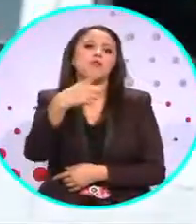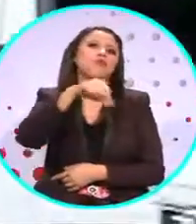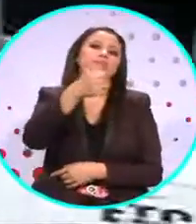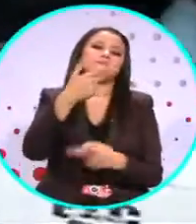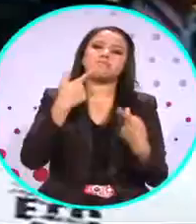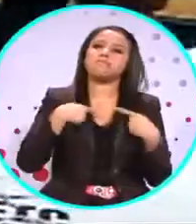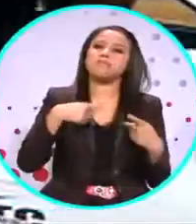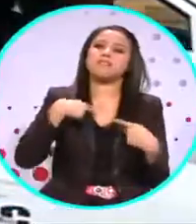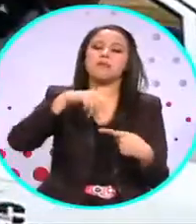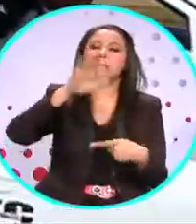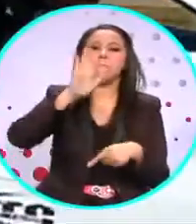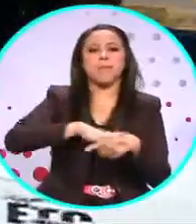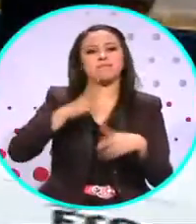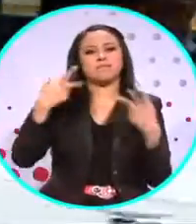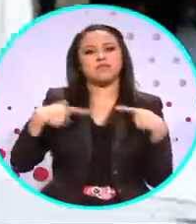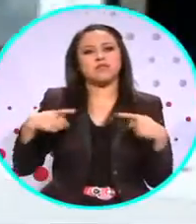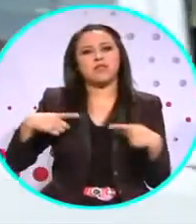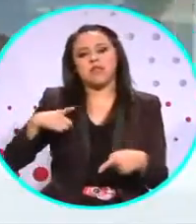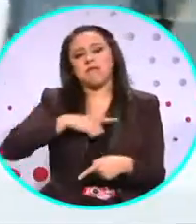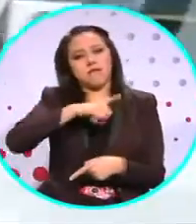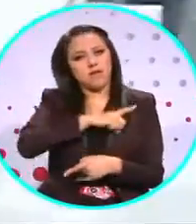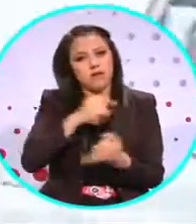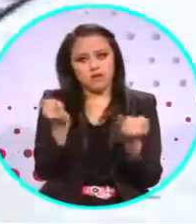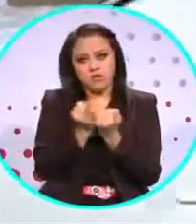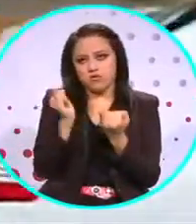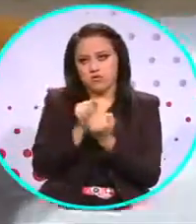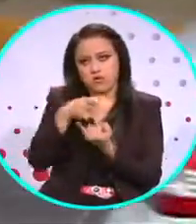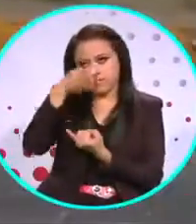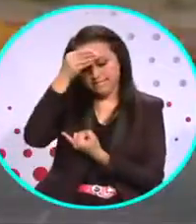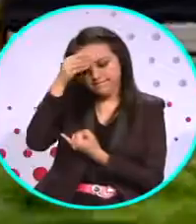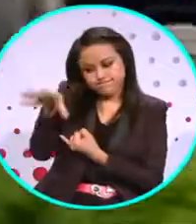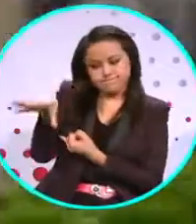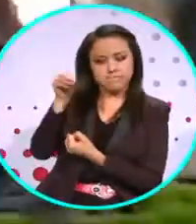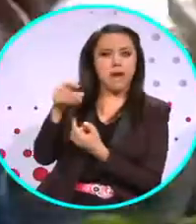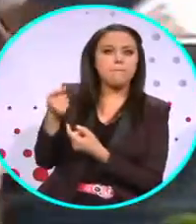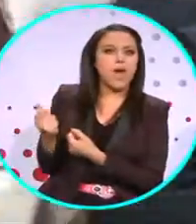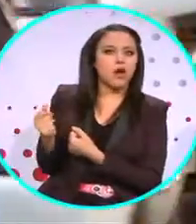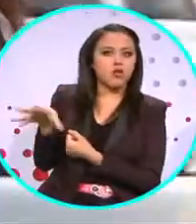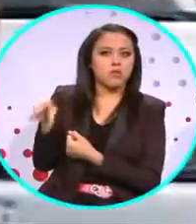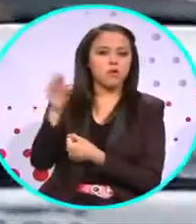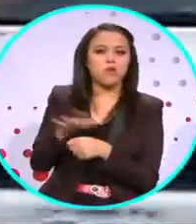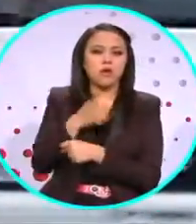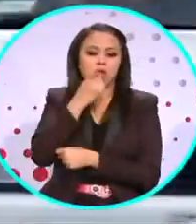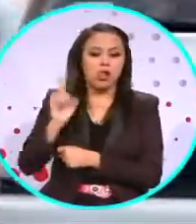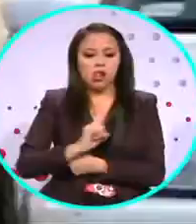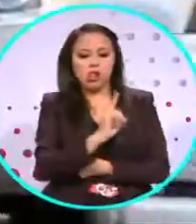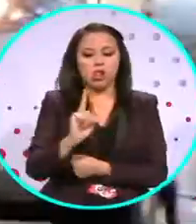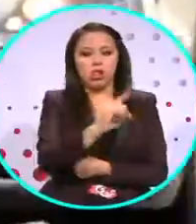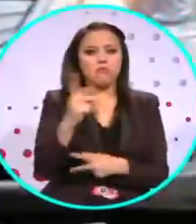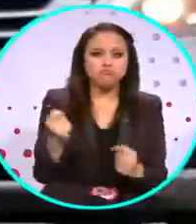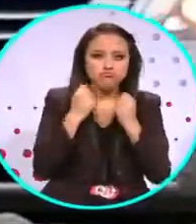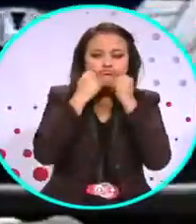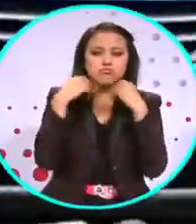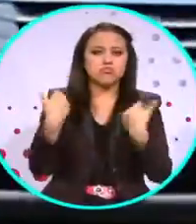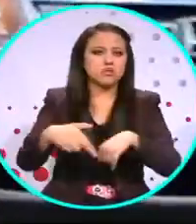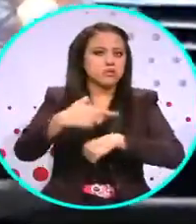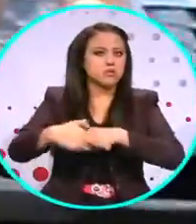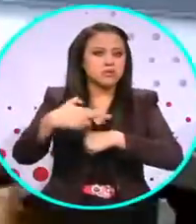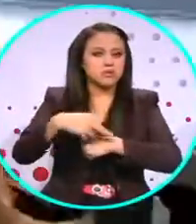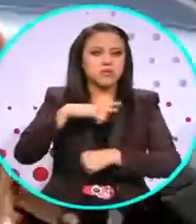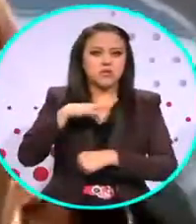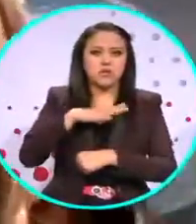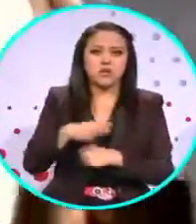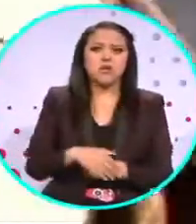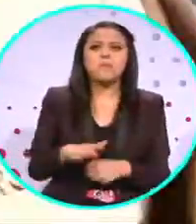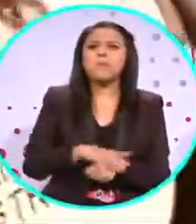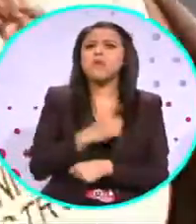deberían seguir muchos ciudadanos, pues vea cómo arriesgan su vida al atravesar la costera Miguel Alemán por los camellones.